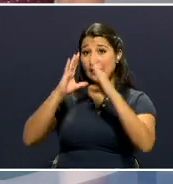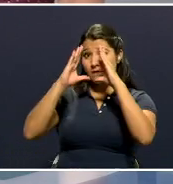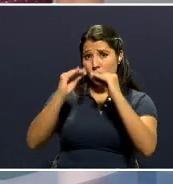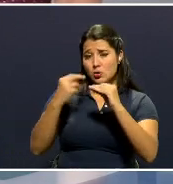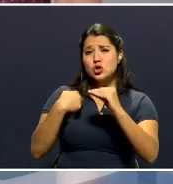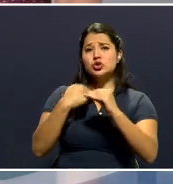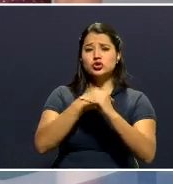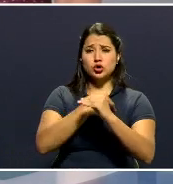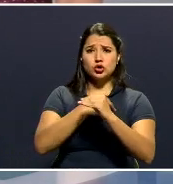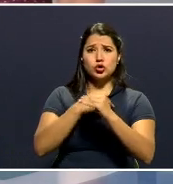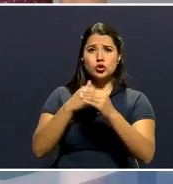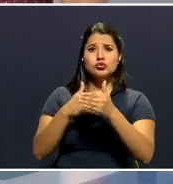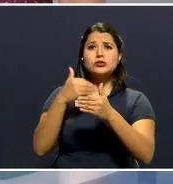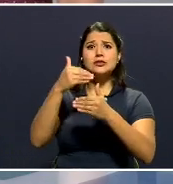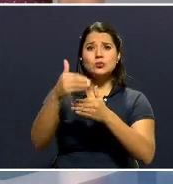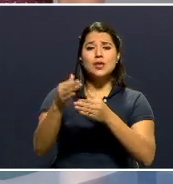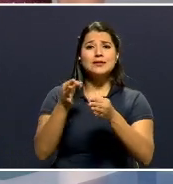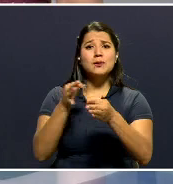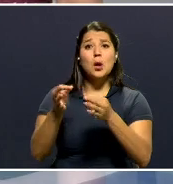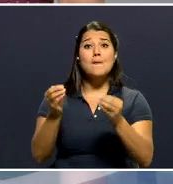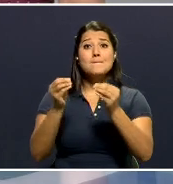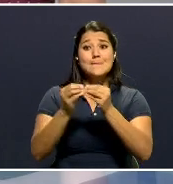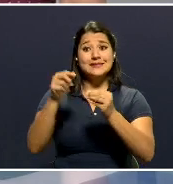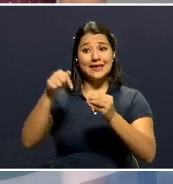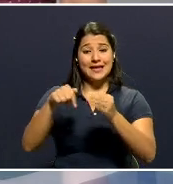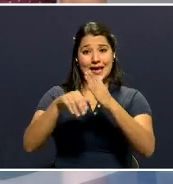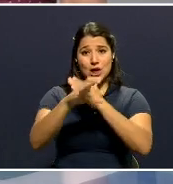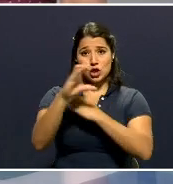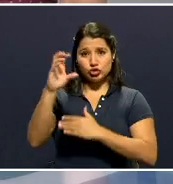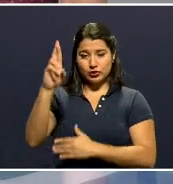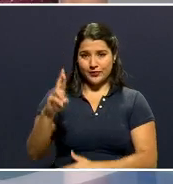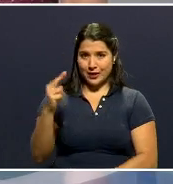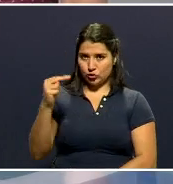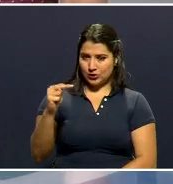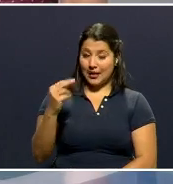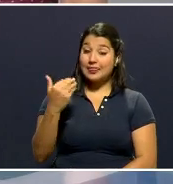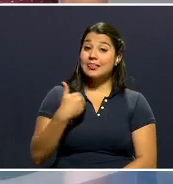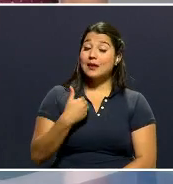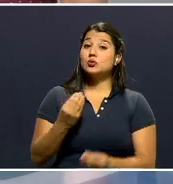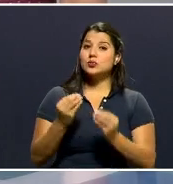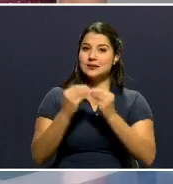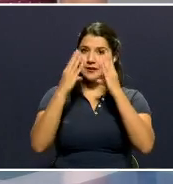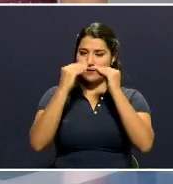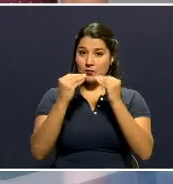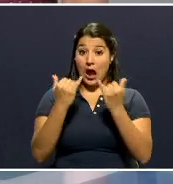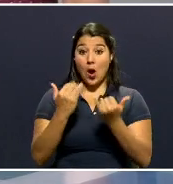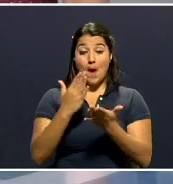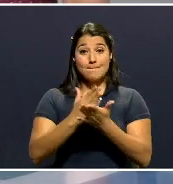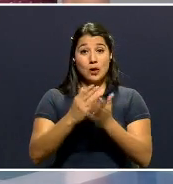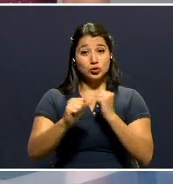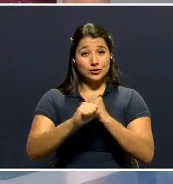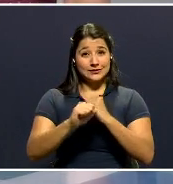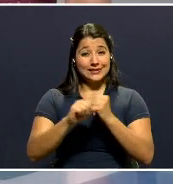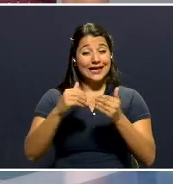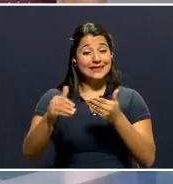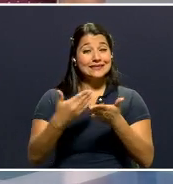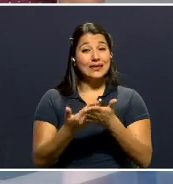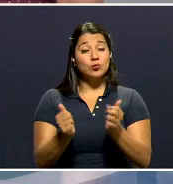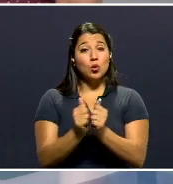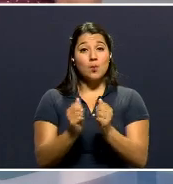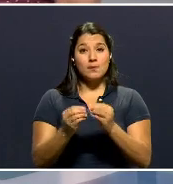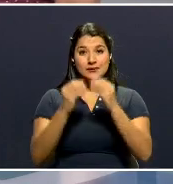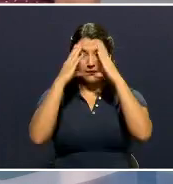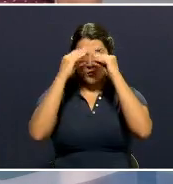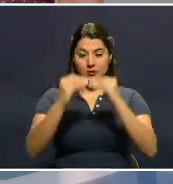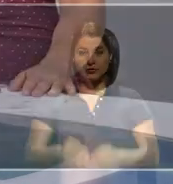estaremos ampliando también en esta edición de Costa Rica Noticias, porque tenemos más detalles para usted. De momento vamos a hacer una pausa comercial y ya casi volvemos con más